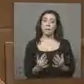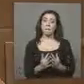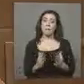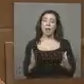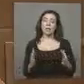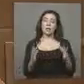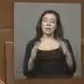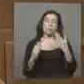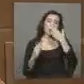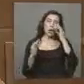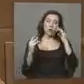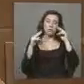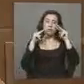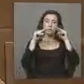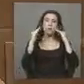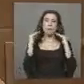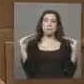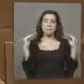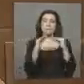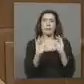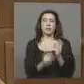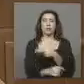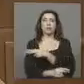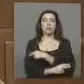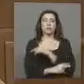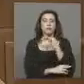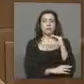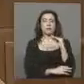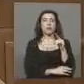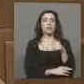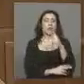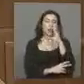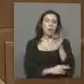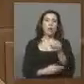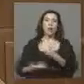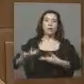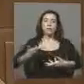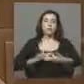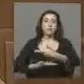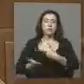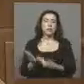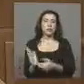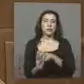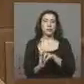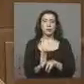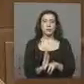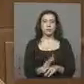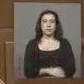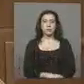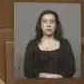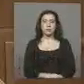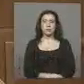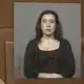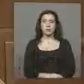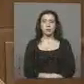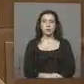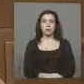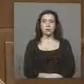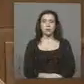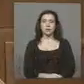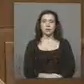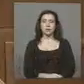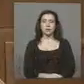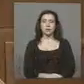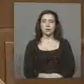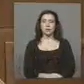altura de miras y que los empleadores se den cuenta cómo se colaboraron con ellos también en este proyecto. Y solo por último señalar, Presidenta,